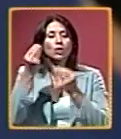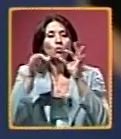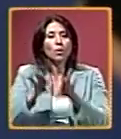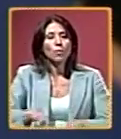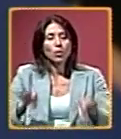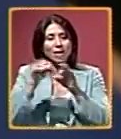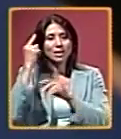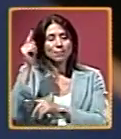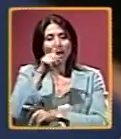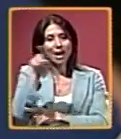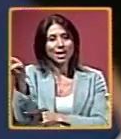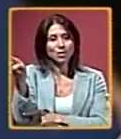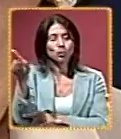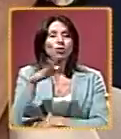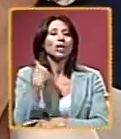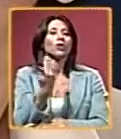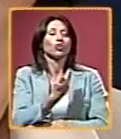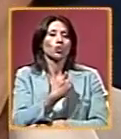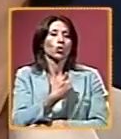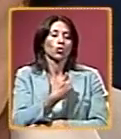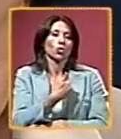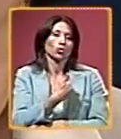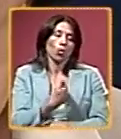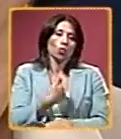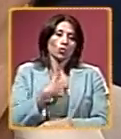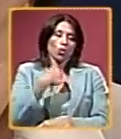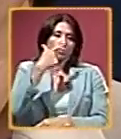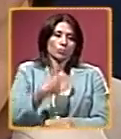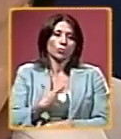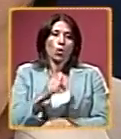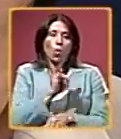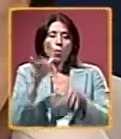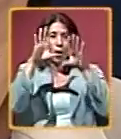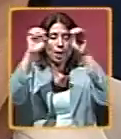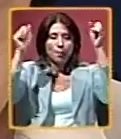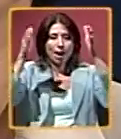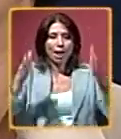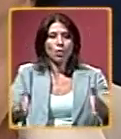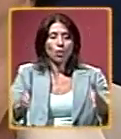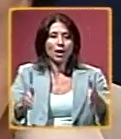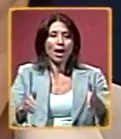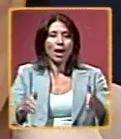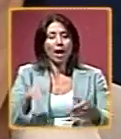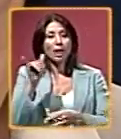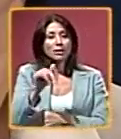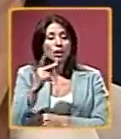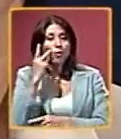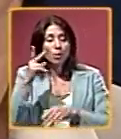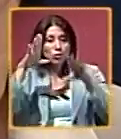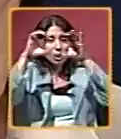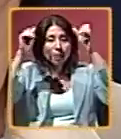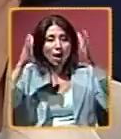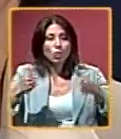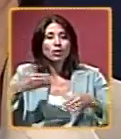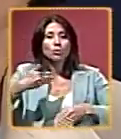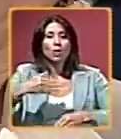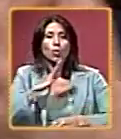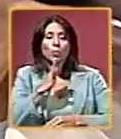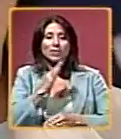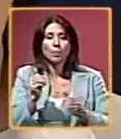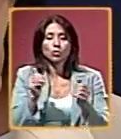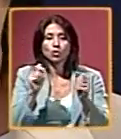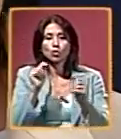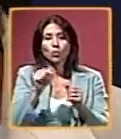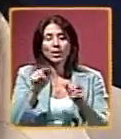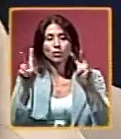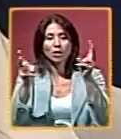como uno como embajadora, y así lo vemos los embajadores cuando conversamos sobre estos temas, lo vemos